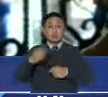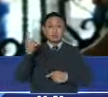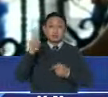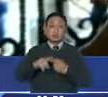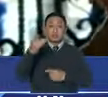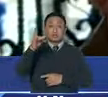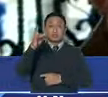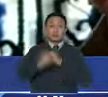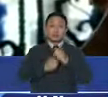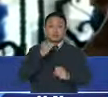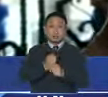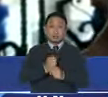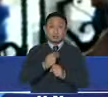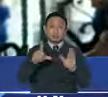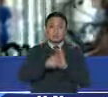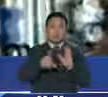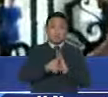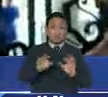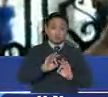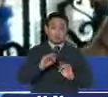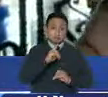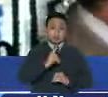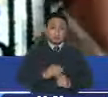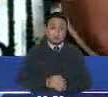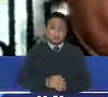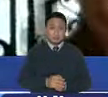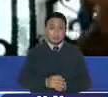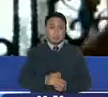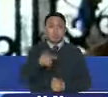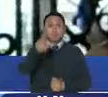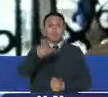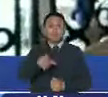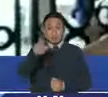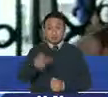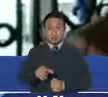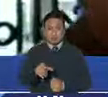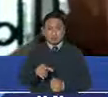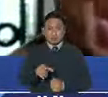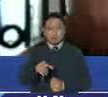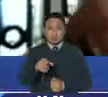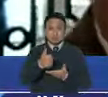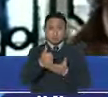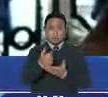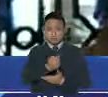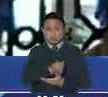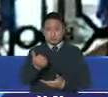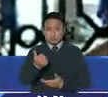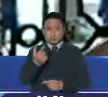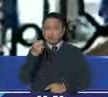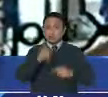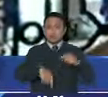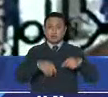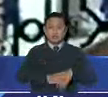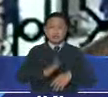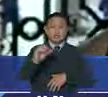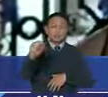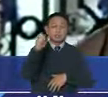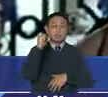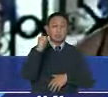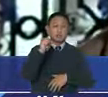años, cuando la ley no decía eso. ¿Se podría retirar a esas personas de los beneficios? Absolutamente no. Los derechos ganados